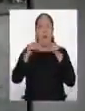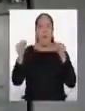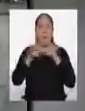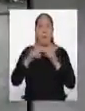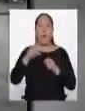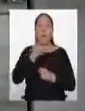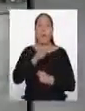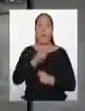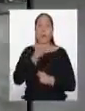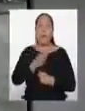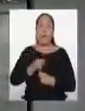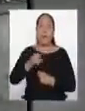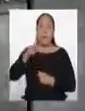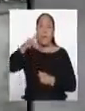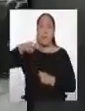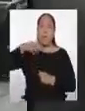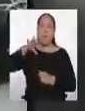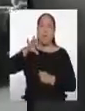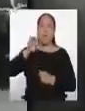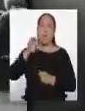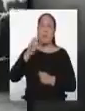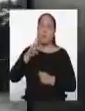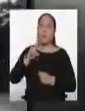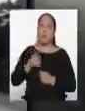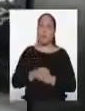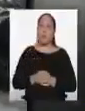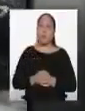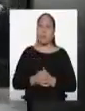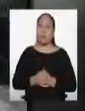de 1941.